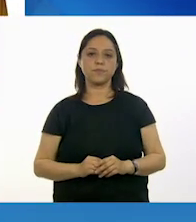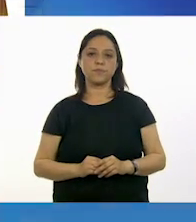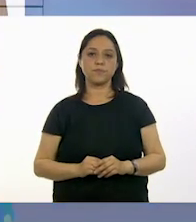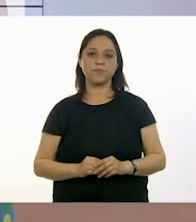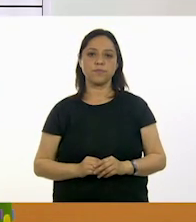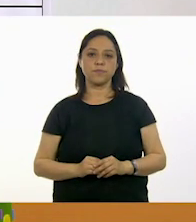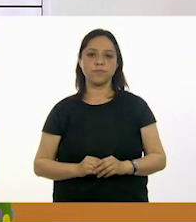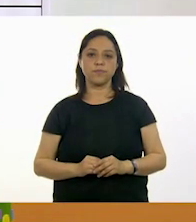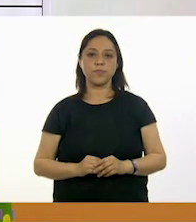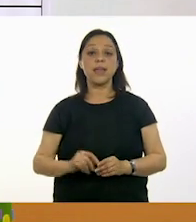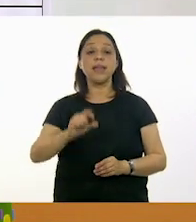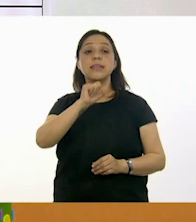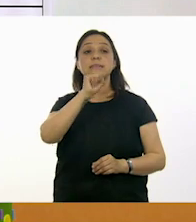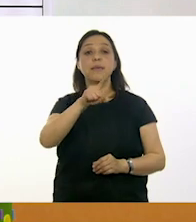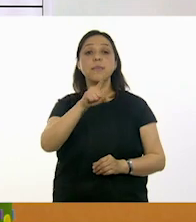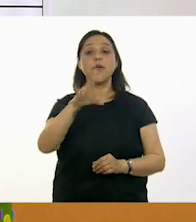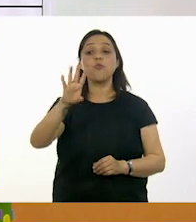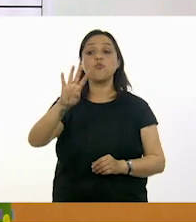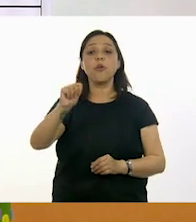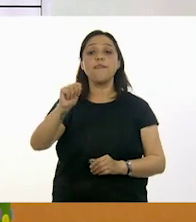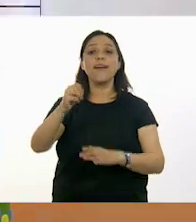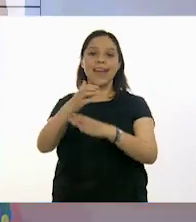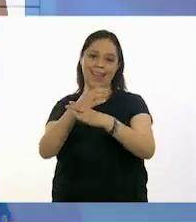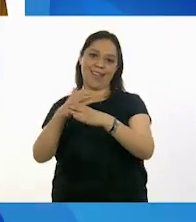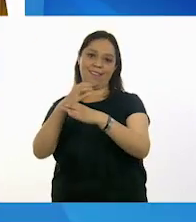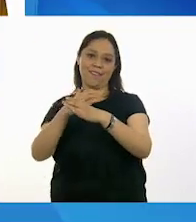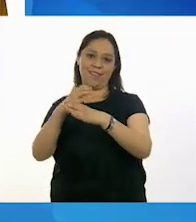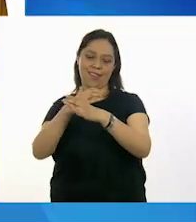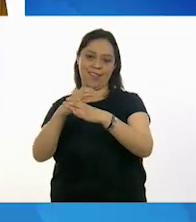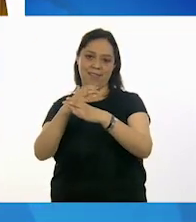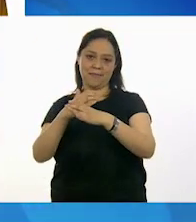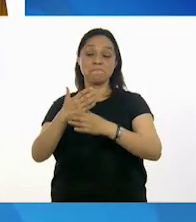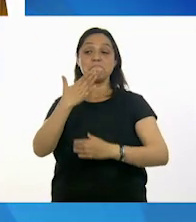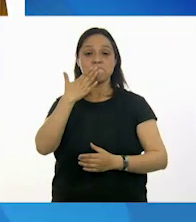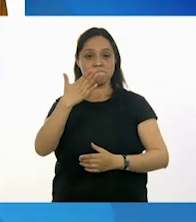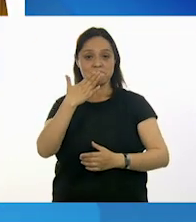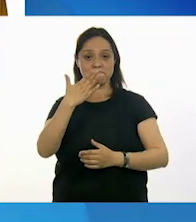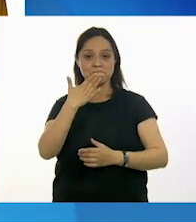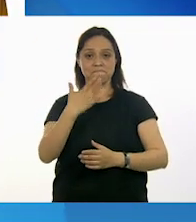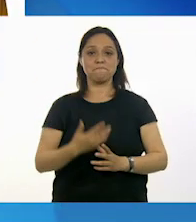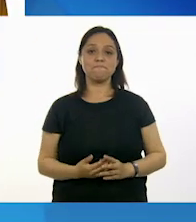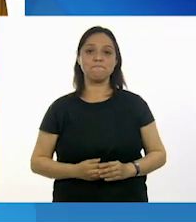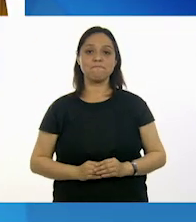9. Árbol azul. Y 9 en el árbol café. Muy bien.